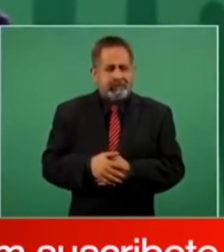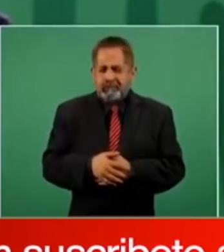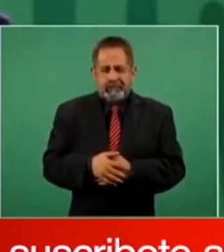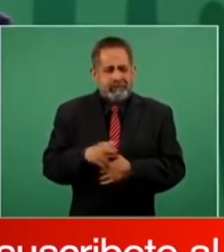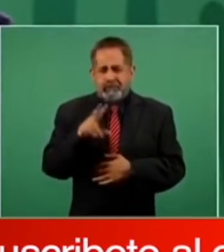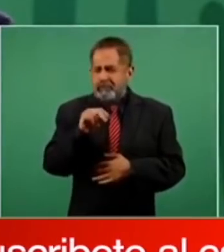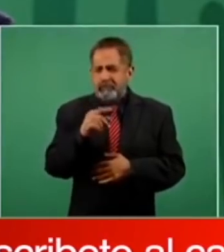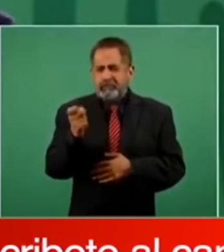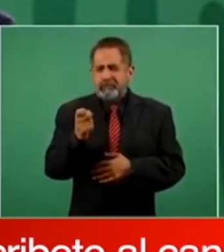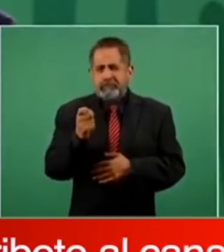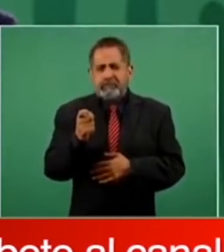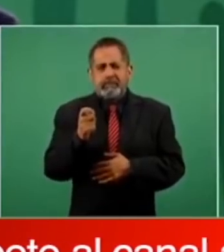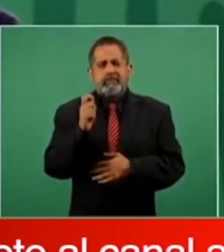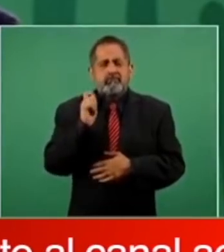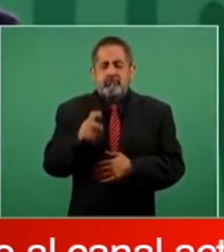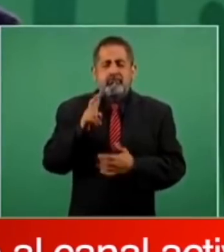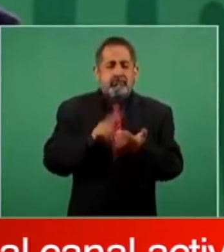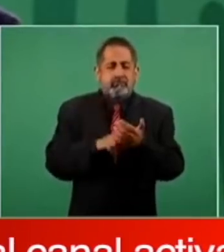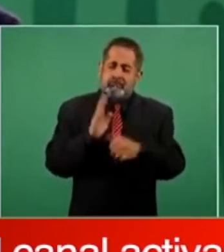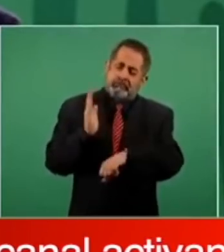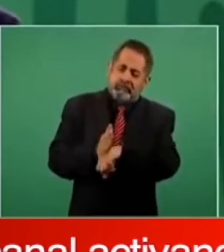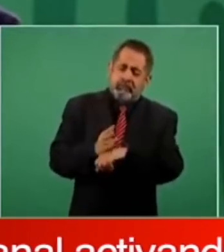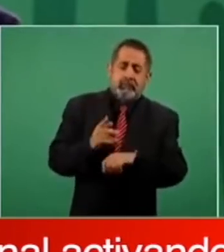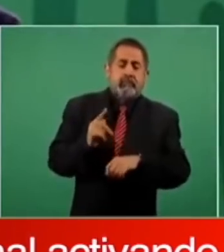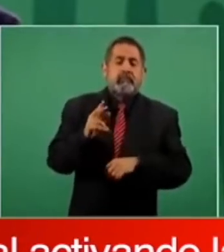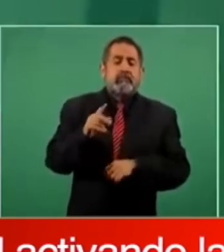que no, son 19 mil.